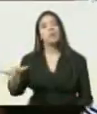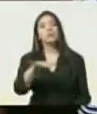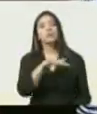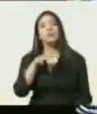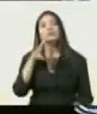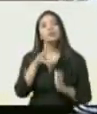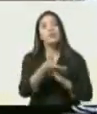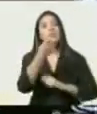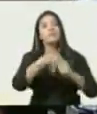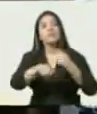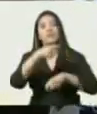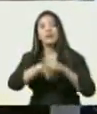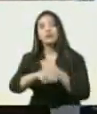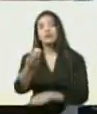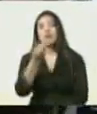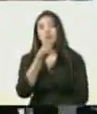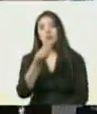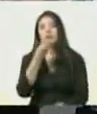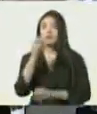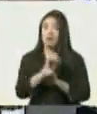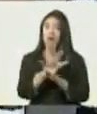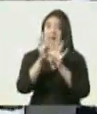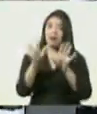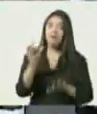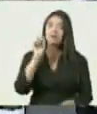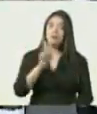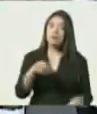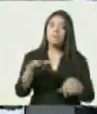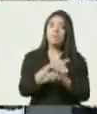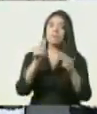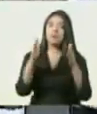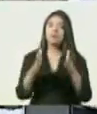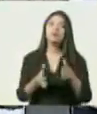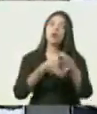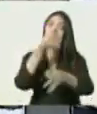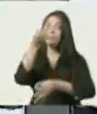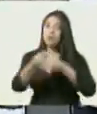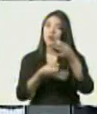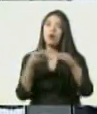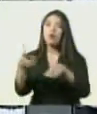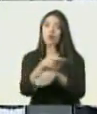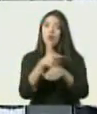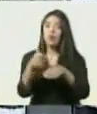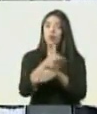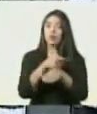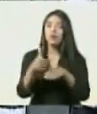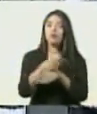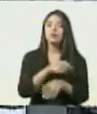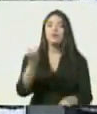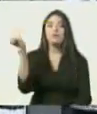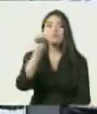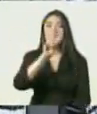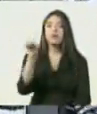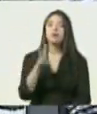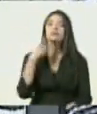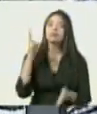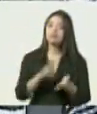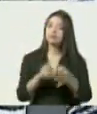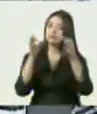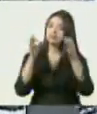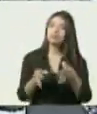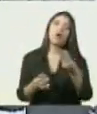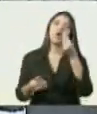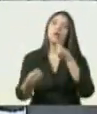de la distribución de alimentos. Evidentemente, también el ministro ha dicho que el gobierno, el ejecutivo venezolano, garantiza